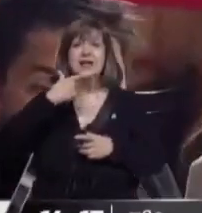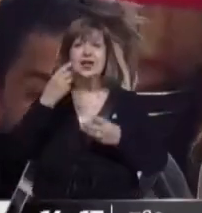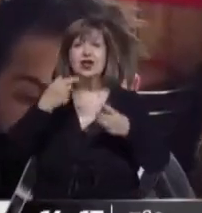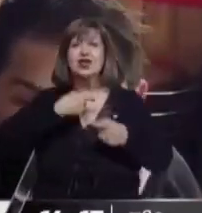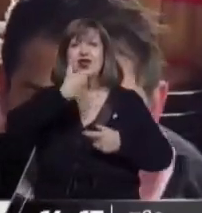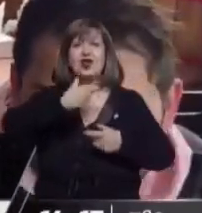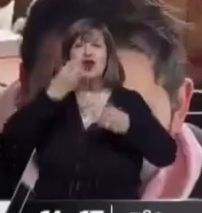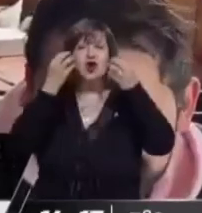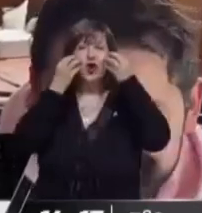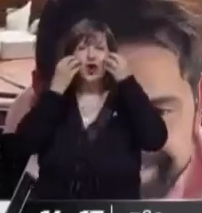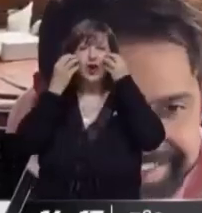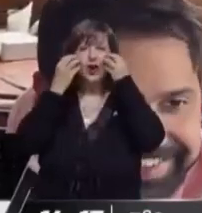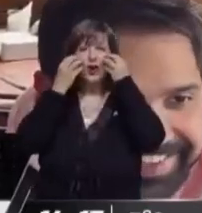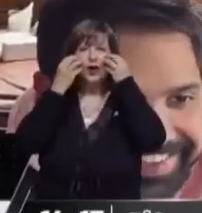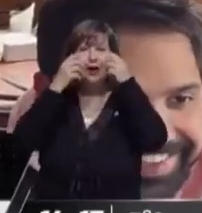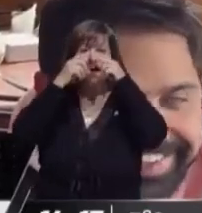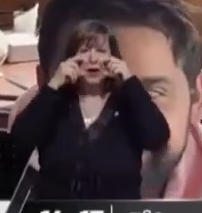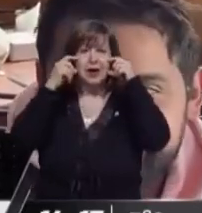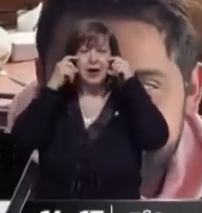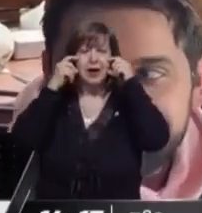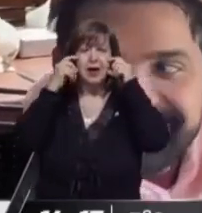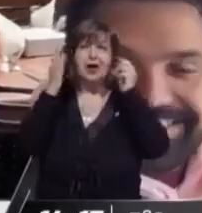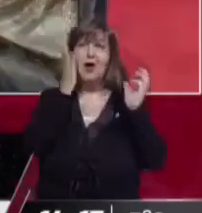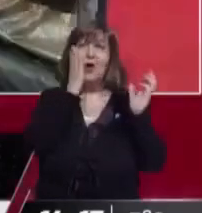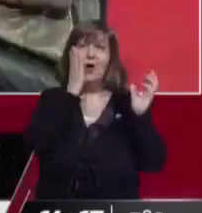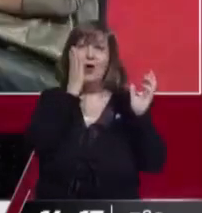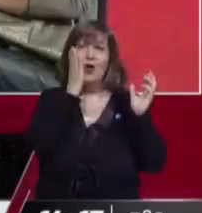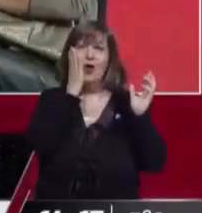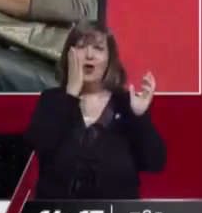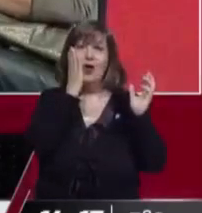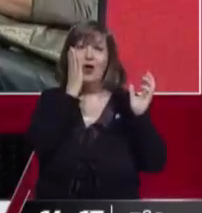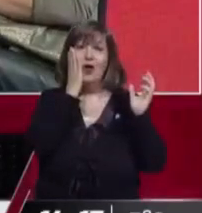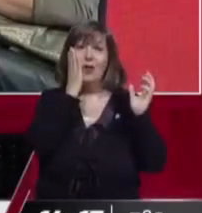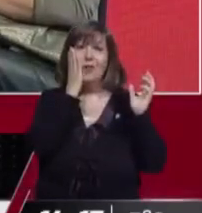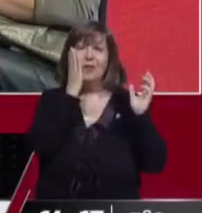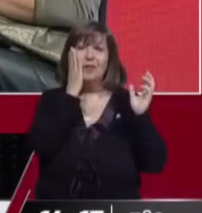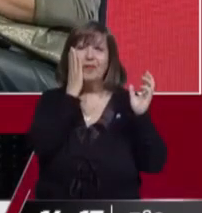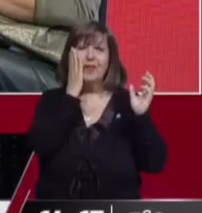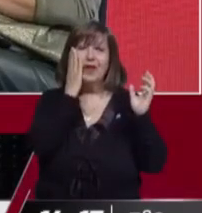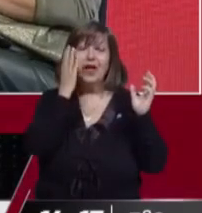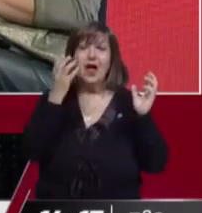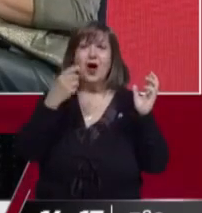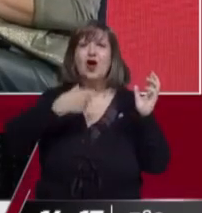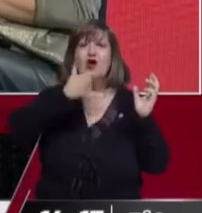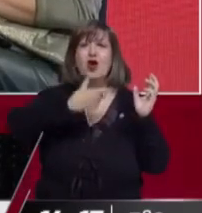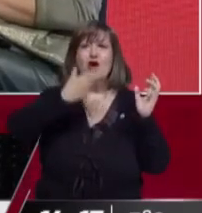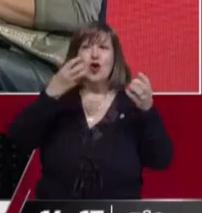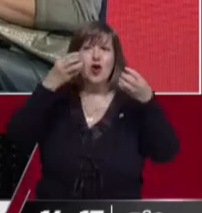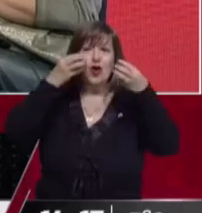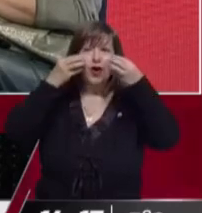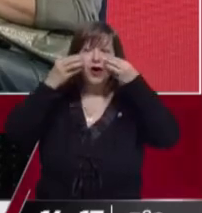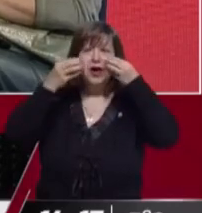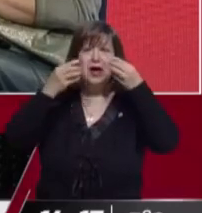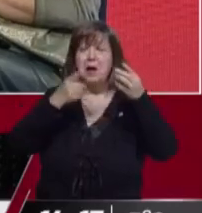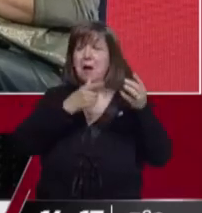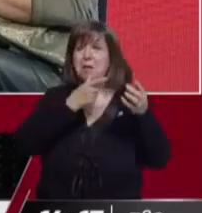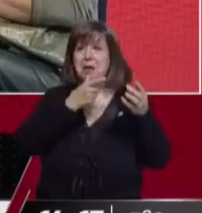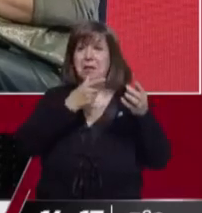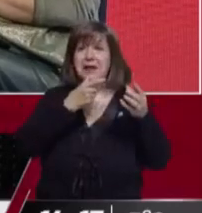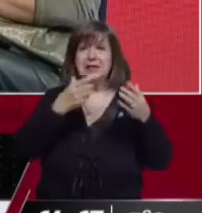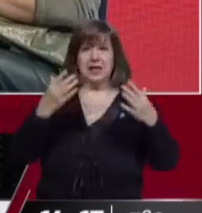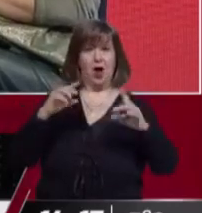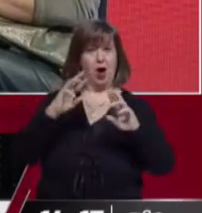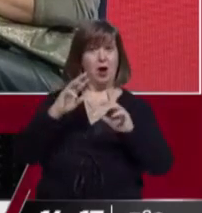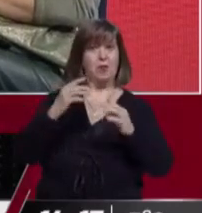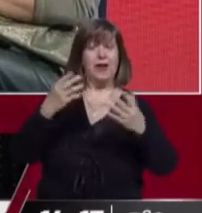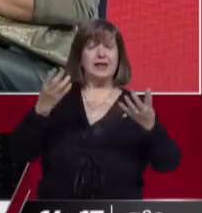colorada has quemado hasado en el espejo No sab qué pasa Ah de eso me dicen que estoy muy Colorado no sé si me he quemado O tengo